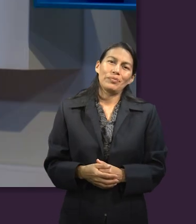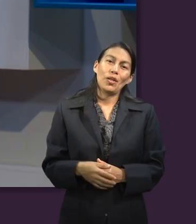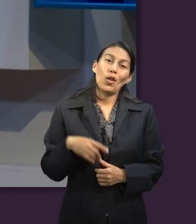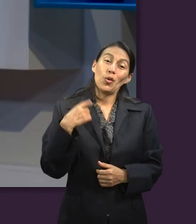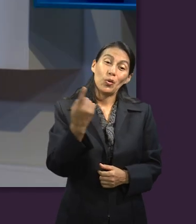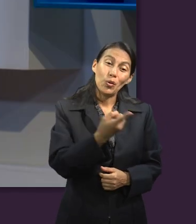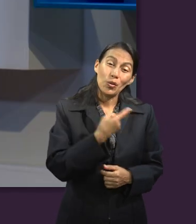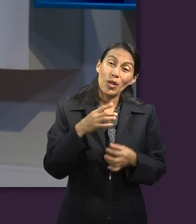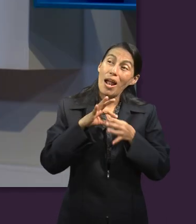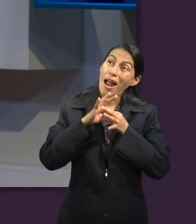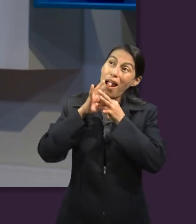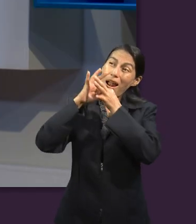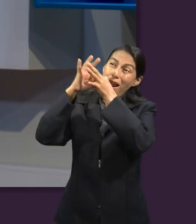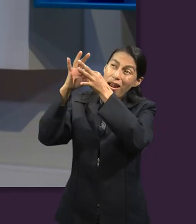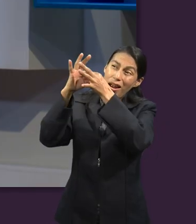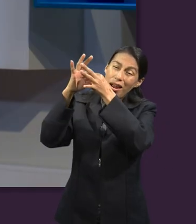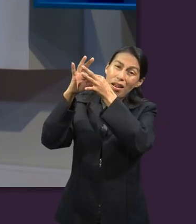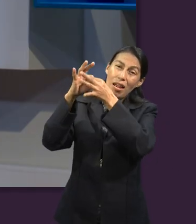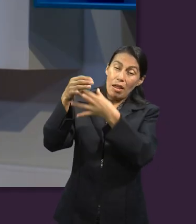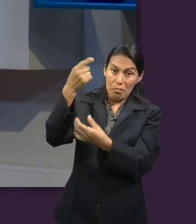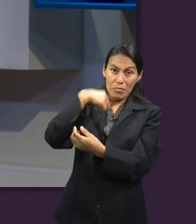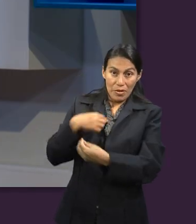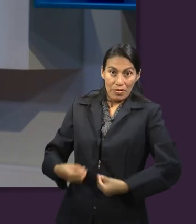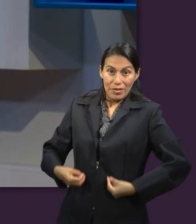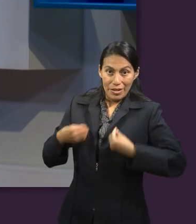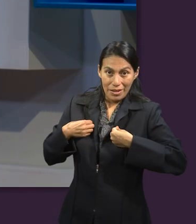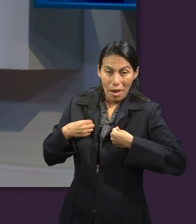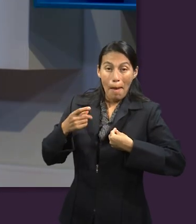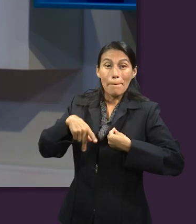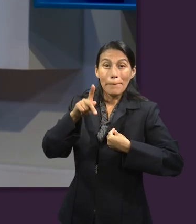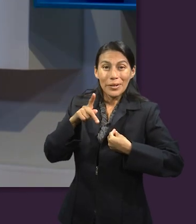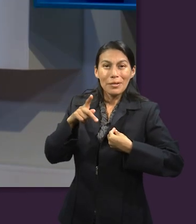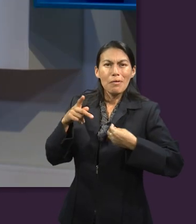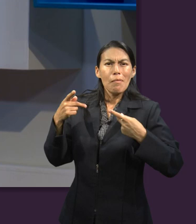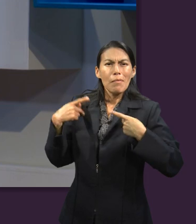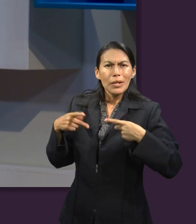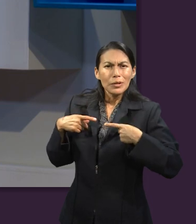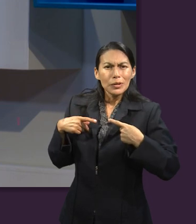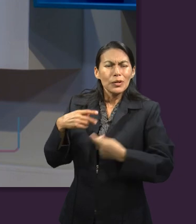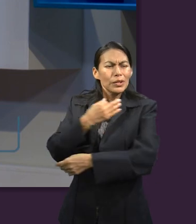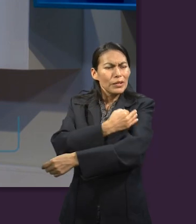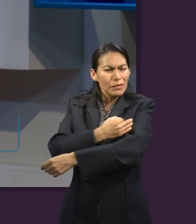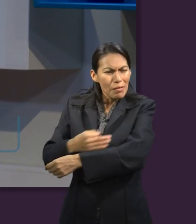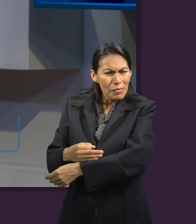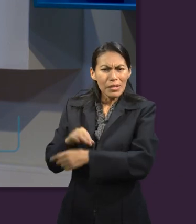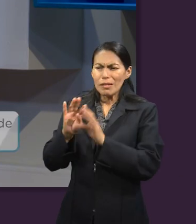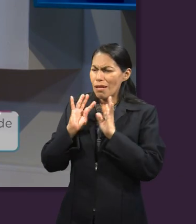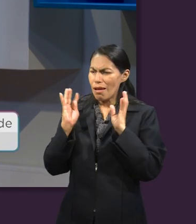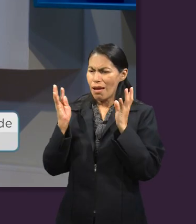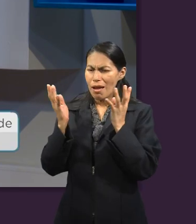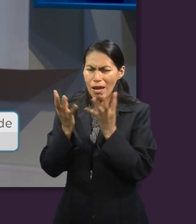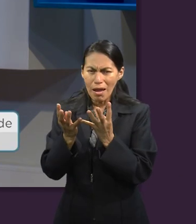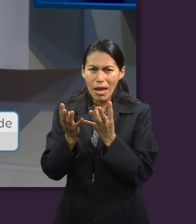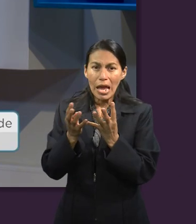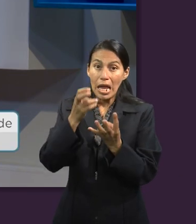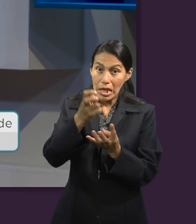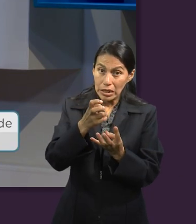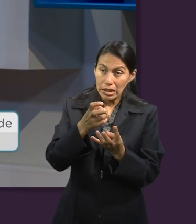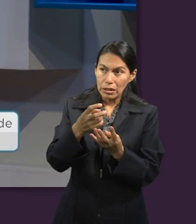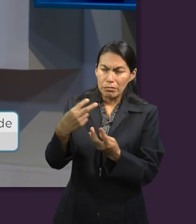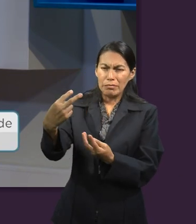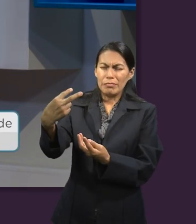es nuestra relación con dios no solamente impacta en nuestra vida sino también con